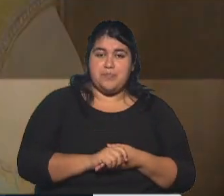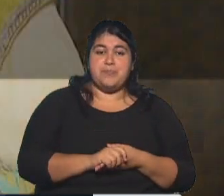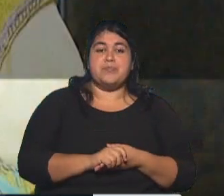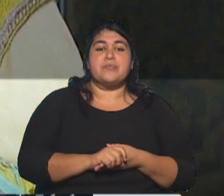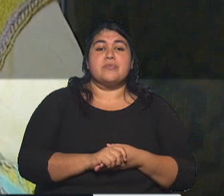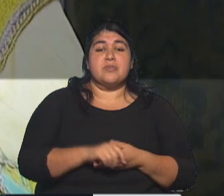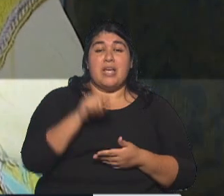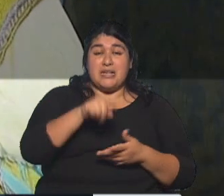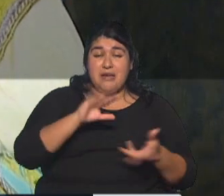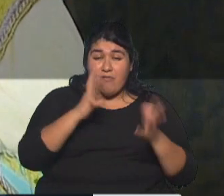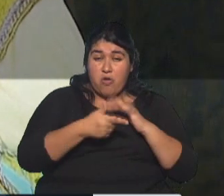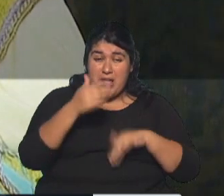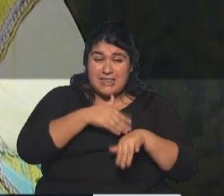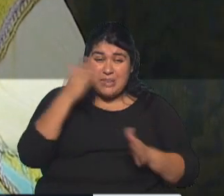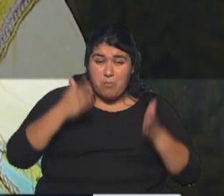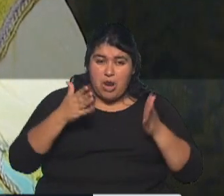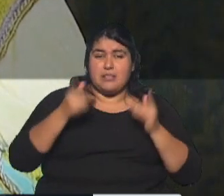This season is also